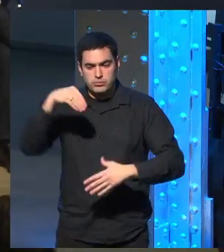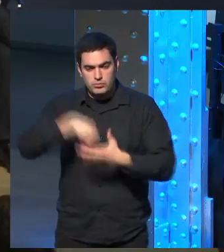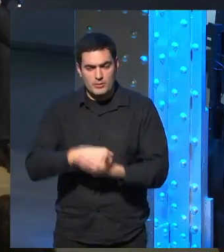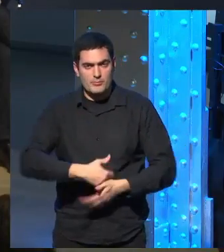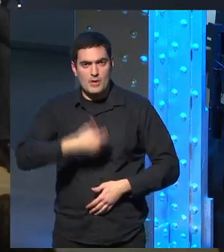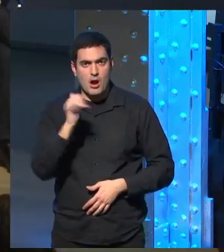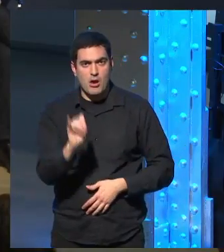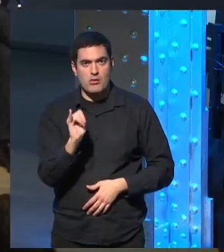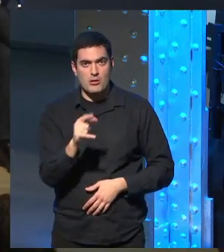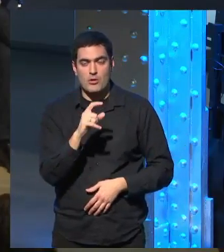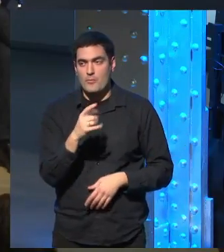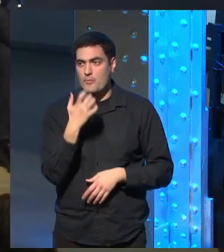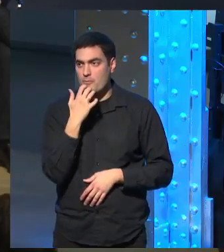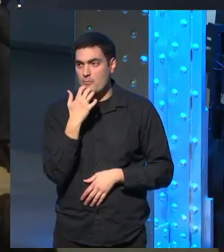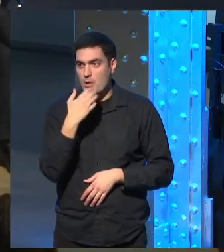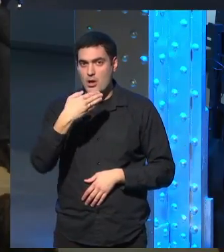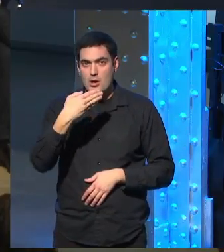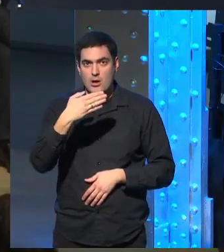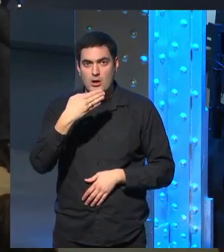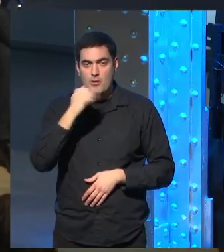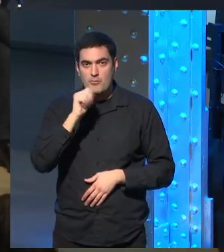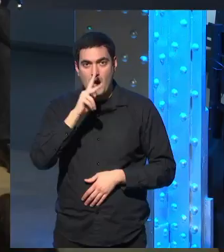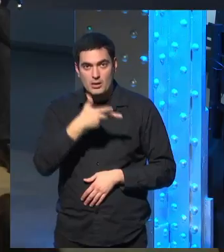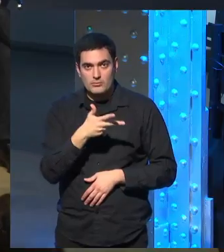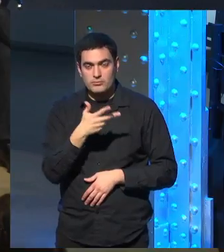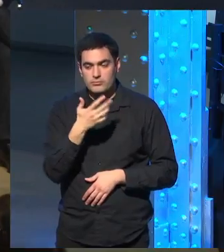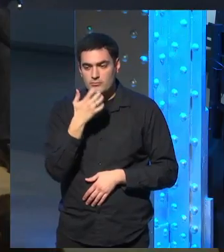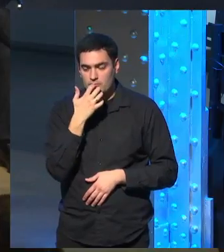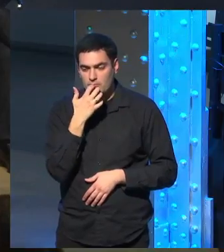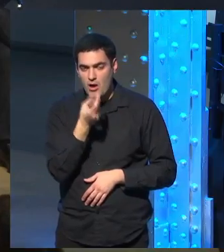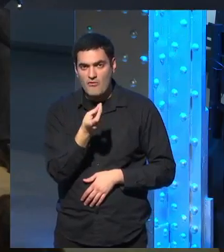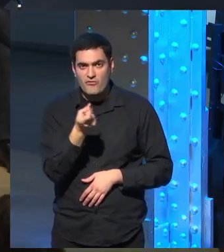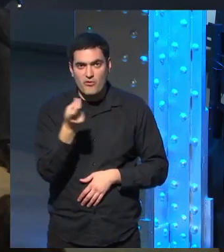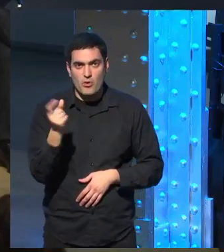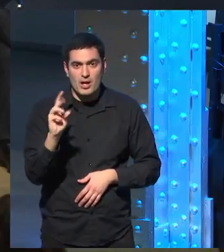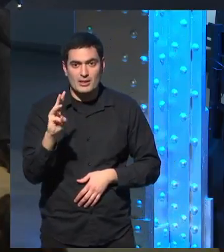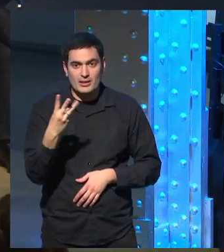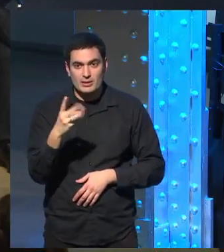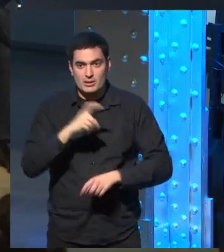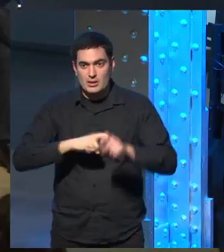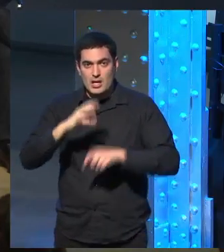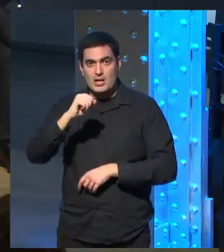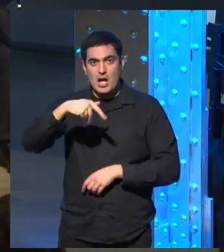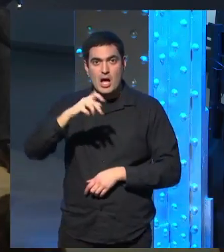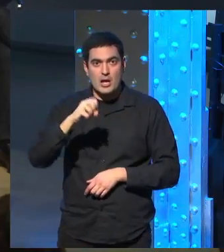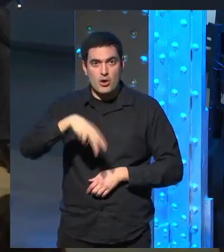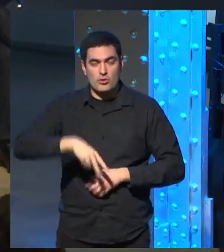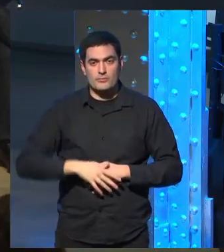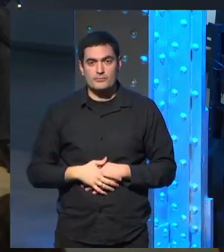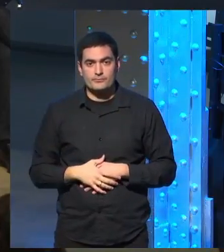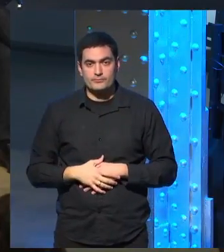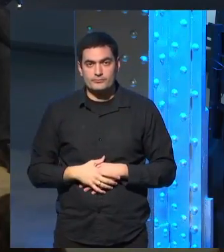pero esto es como cuando uno interpreta a Bach, una fuga 3 retrógrada en canon. O sea,